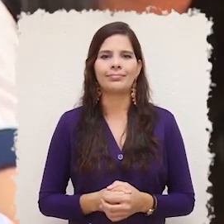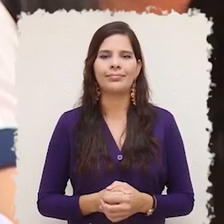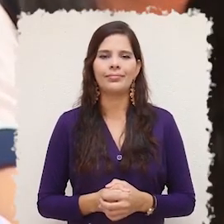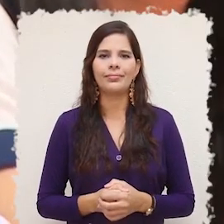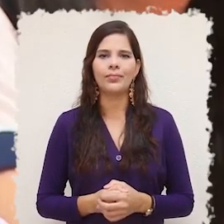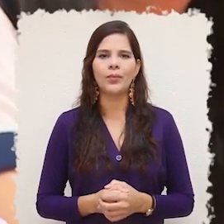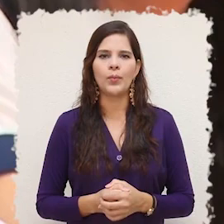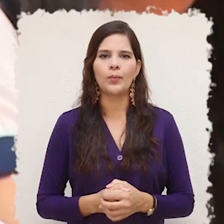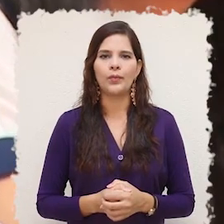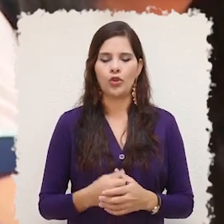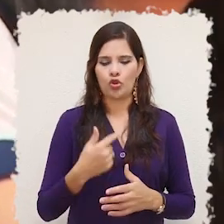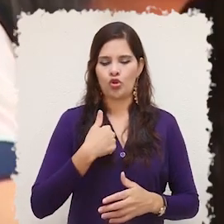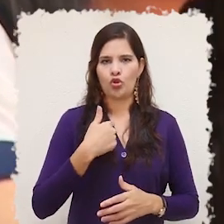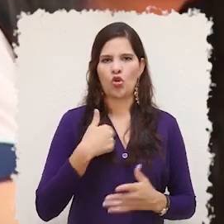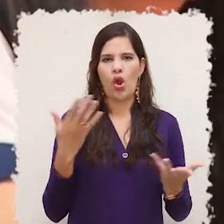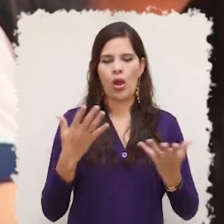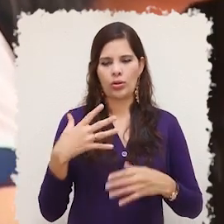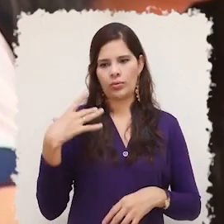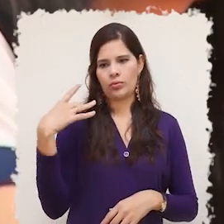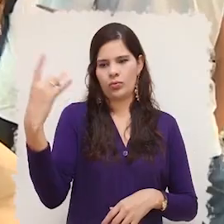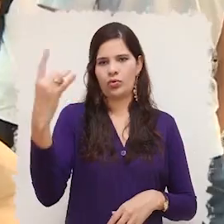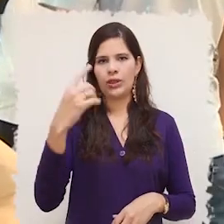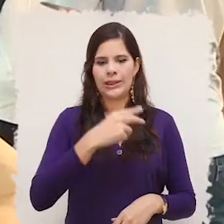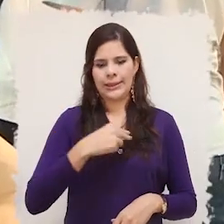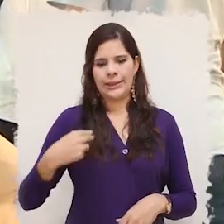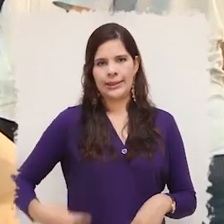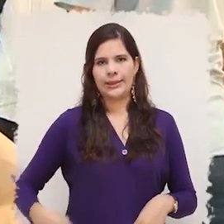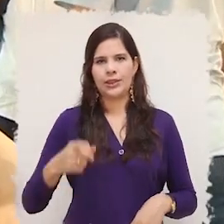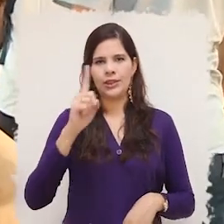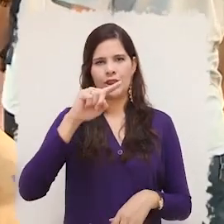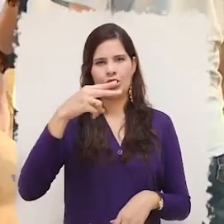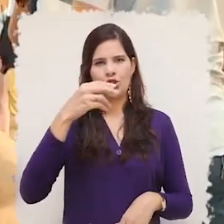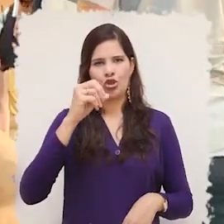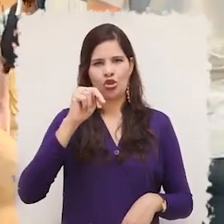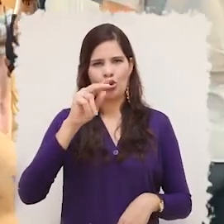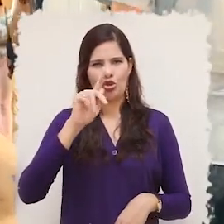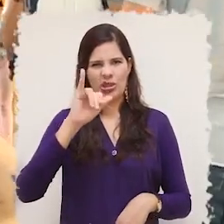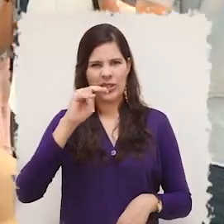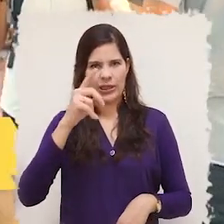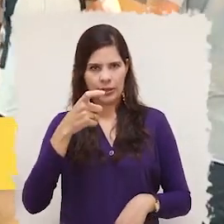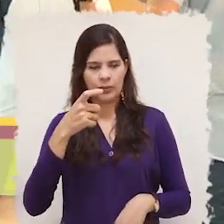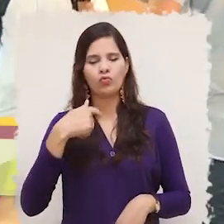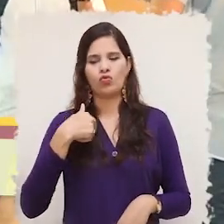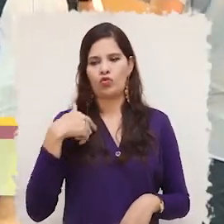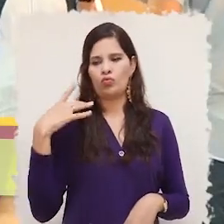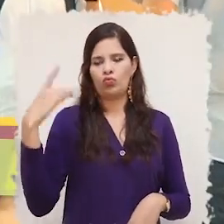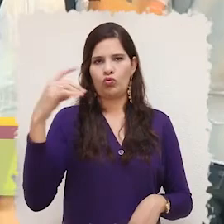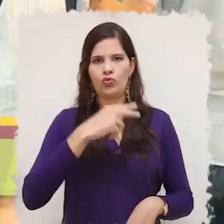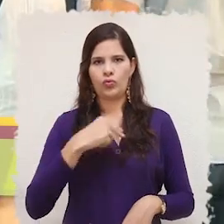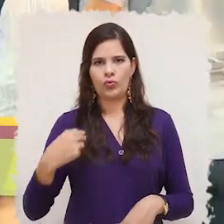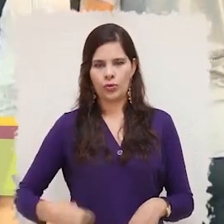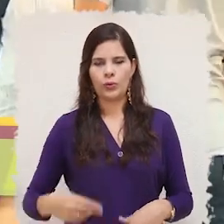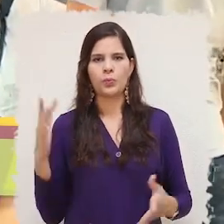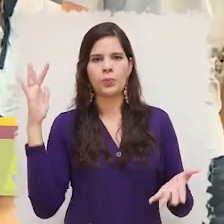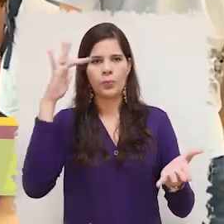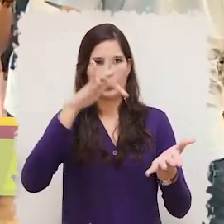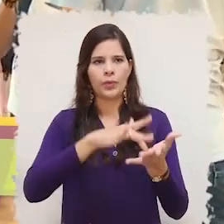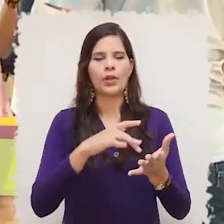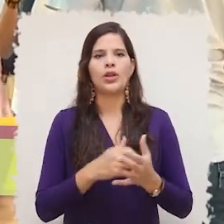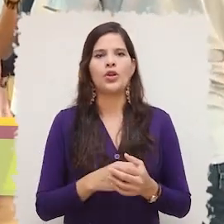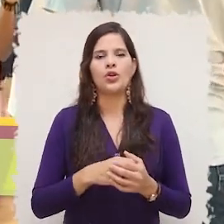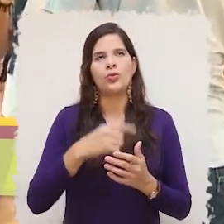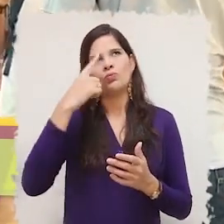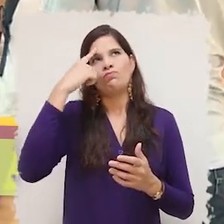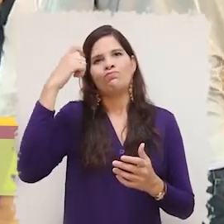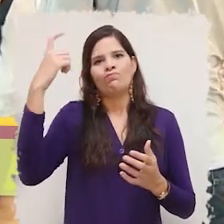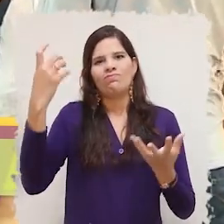me dirijo a la ciudad de Chongqing, en China. Voy con expectativas de primero desmitificar muchas cosas y cumplir los sueños, por